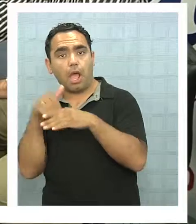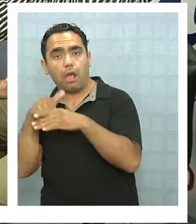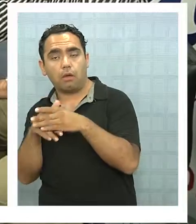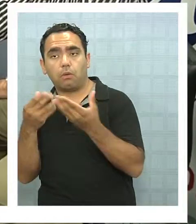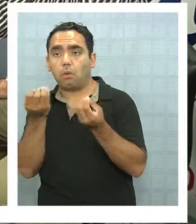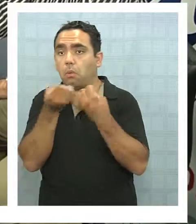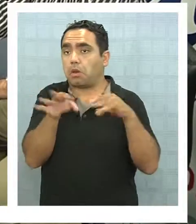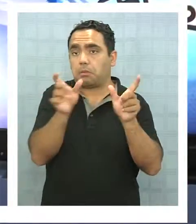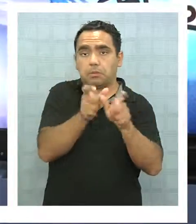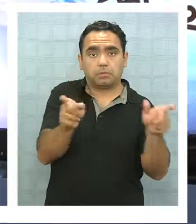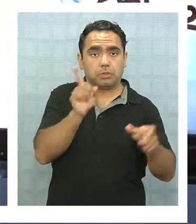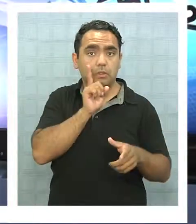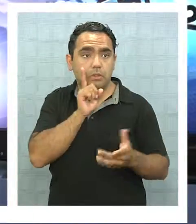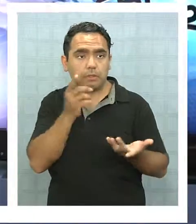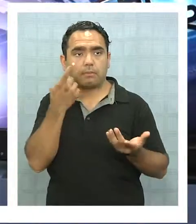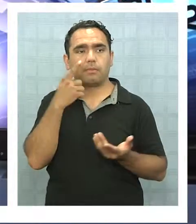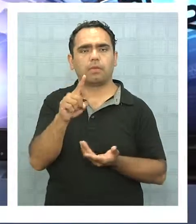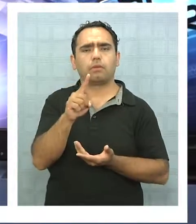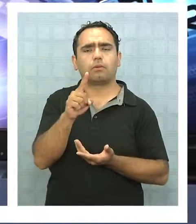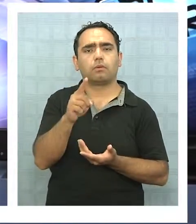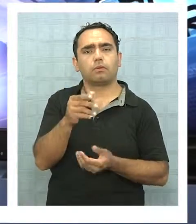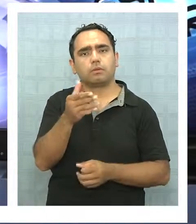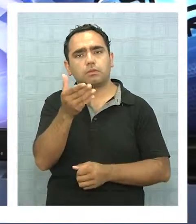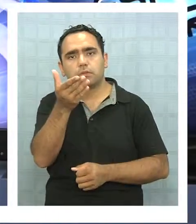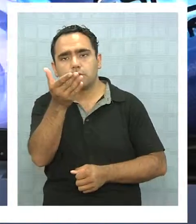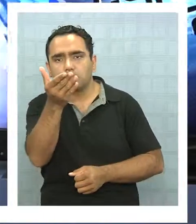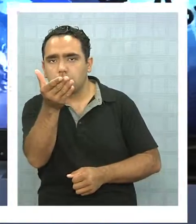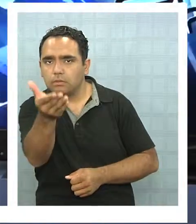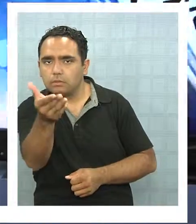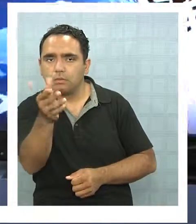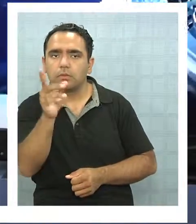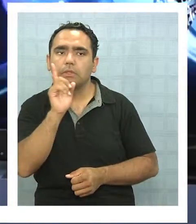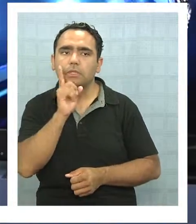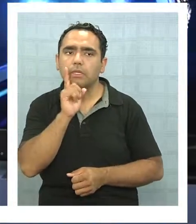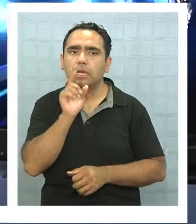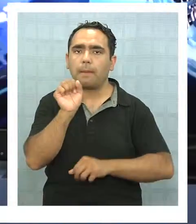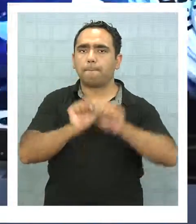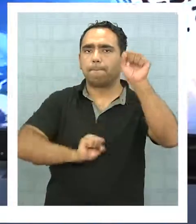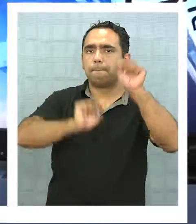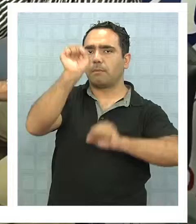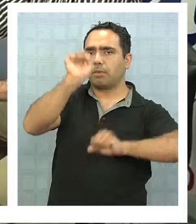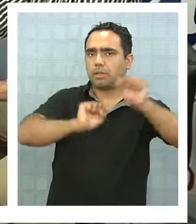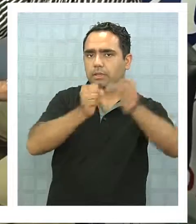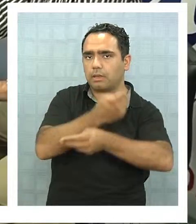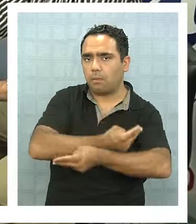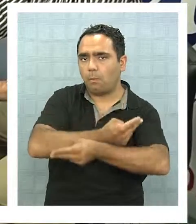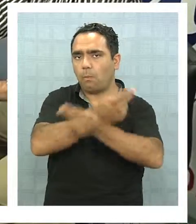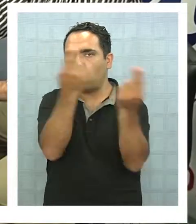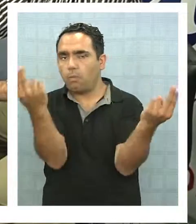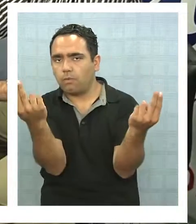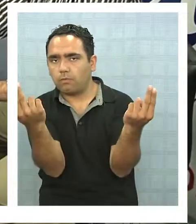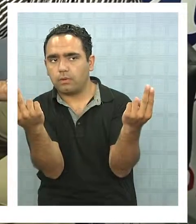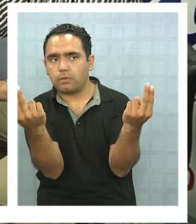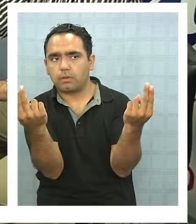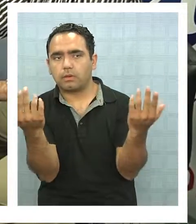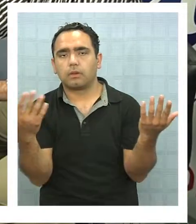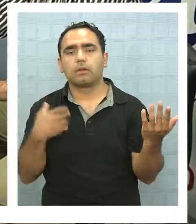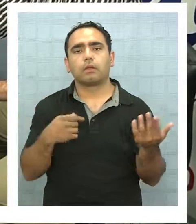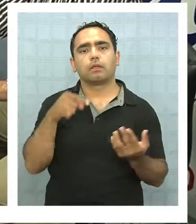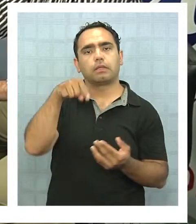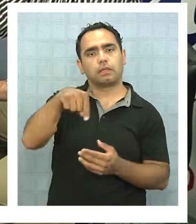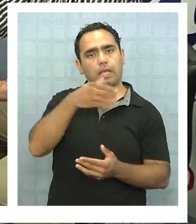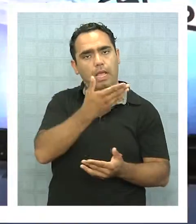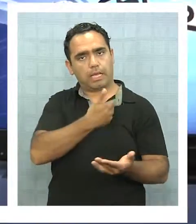persona tiene, es normal. Pero sin embargo, si usted transforma eso en una política pública en la cual como